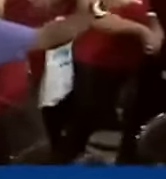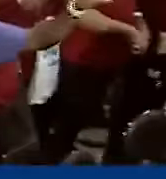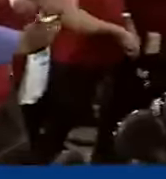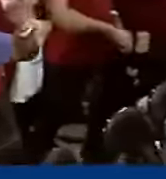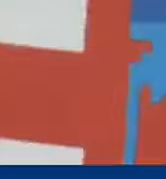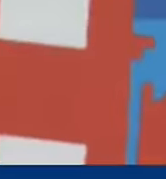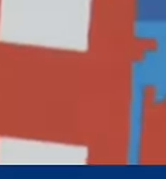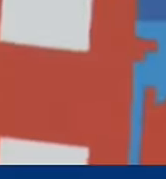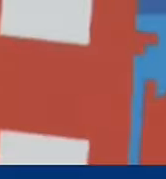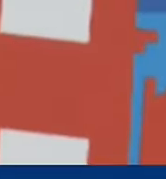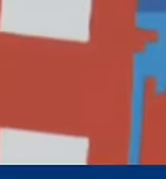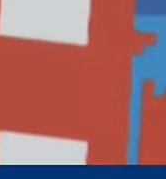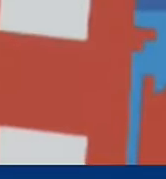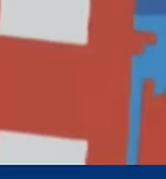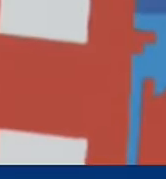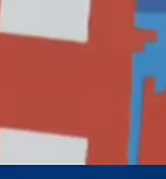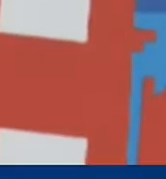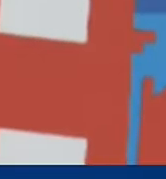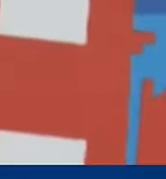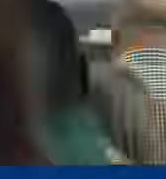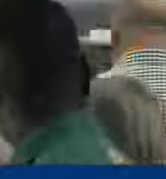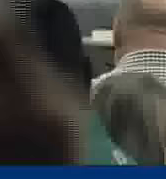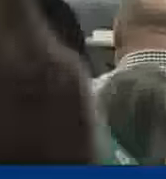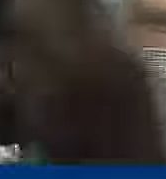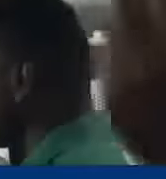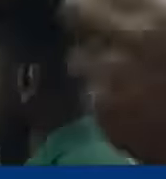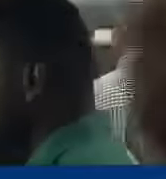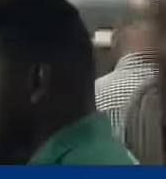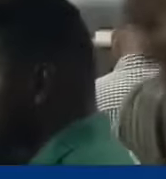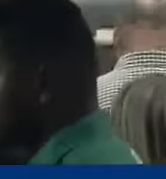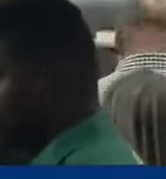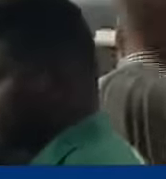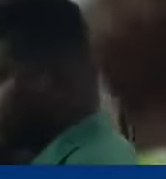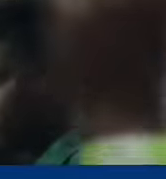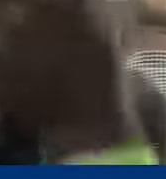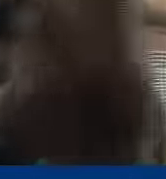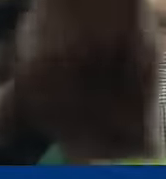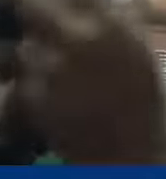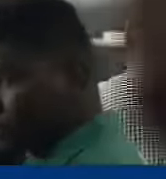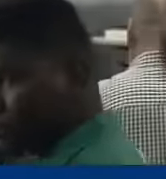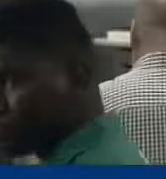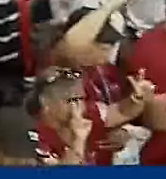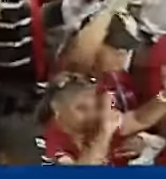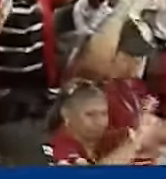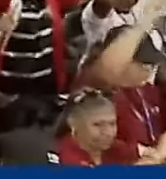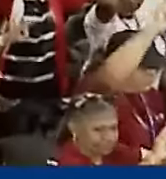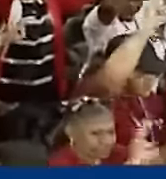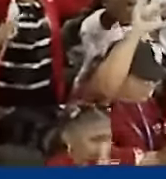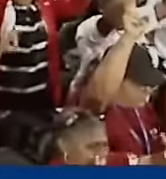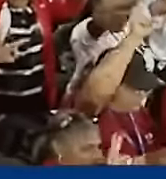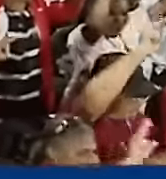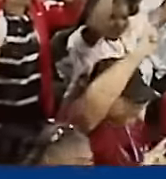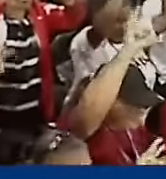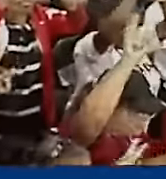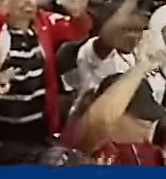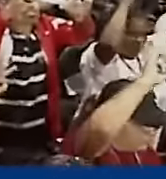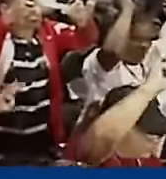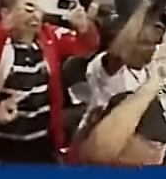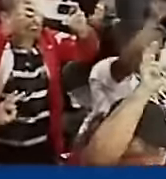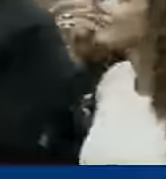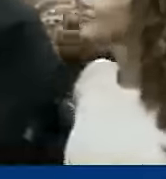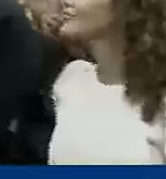Gracias por estar aquí. Lo dejo en buena compañía con el presidente electo Nicolás Maduro Moros y con la